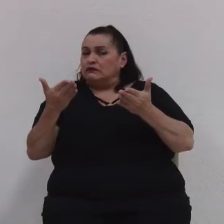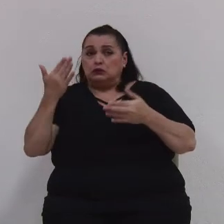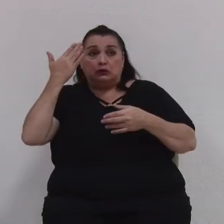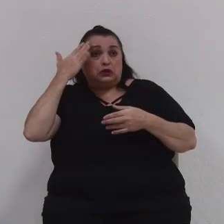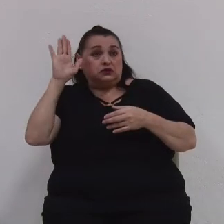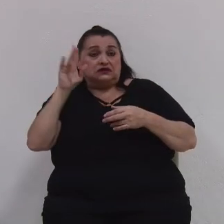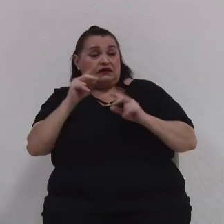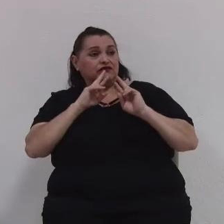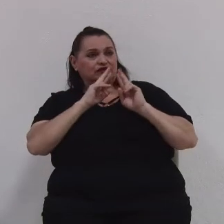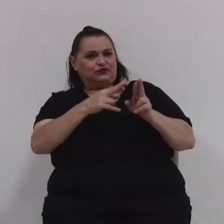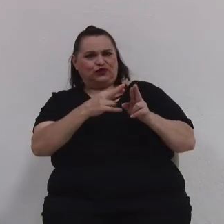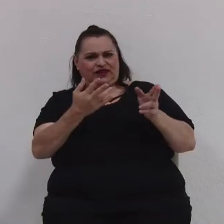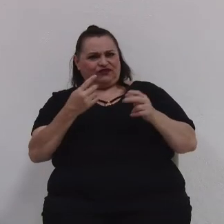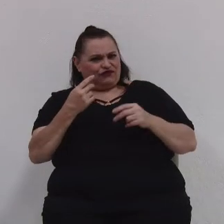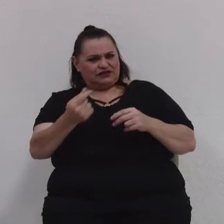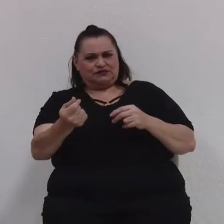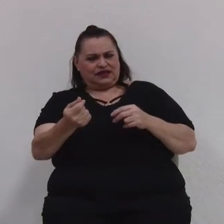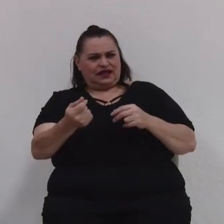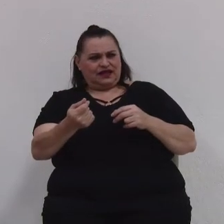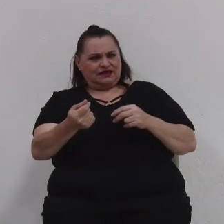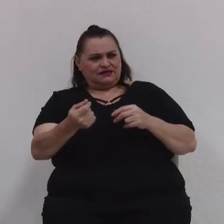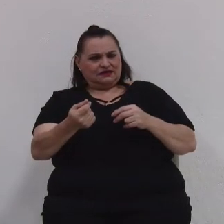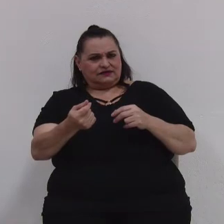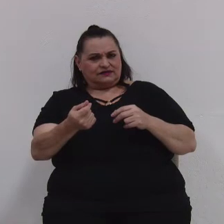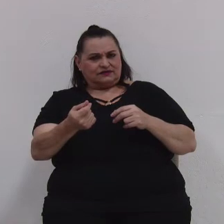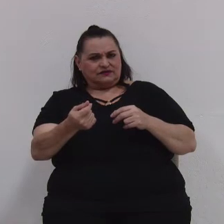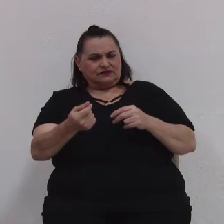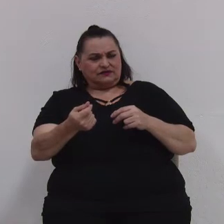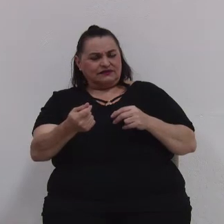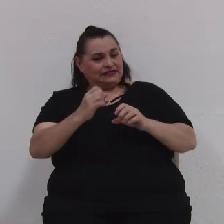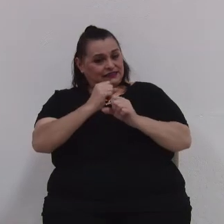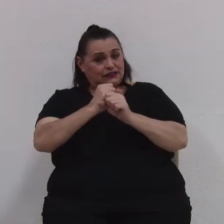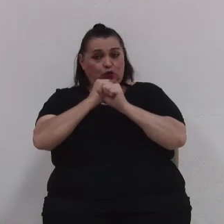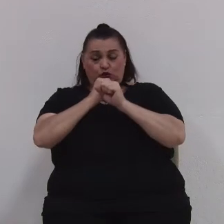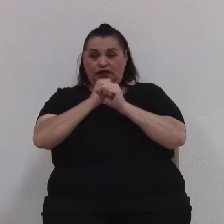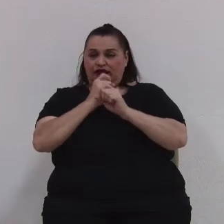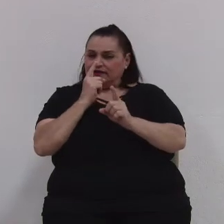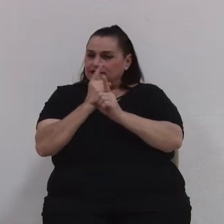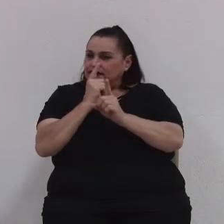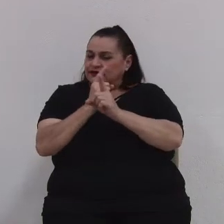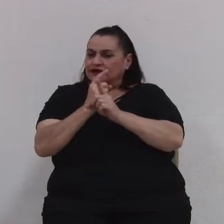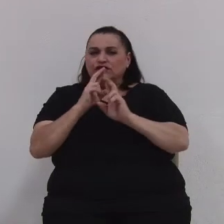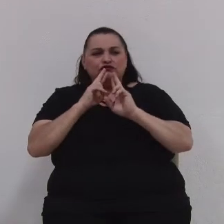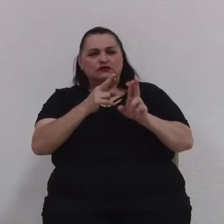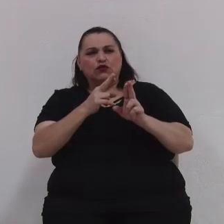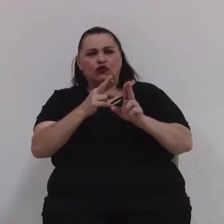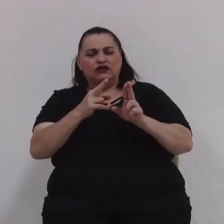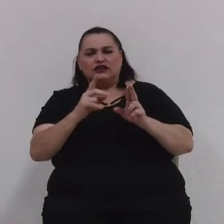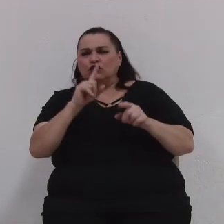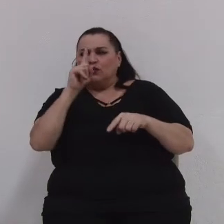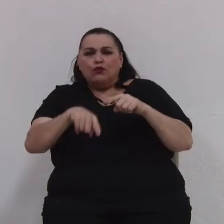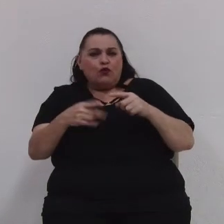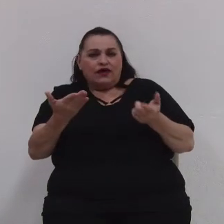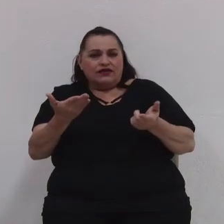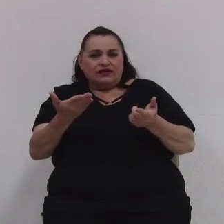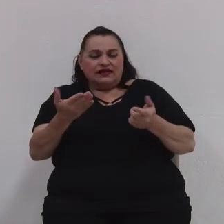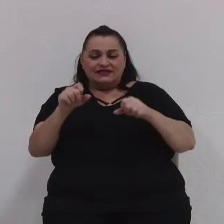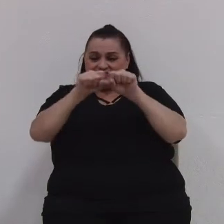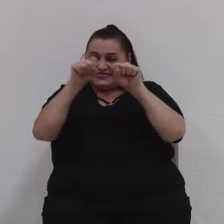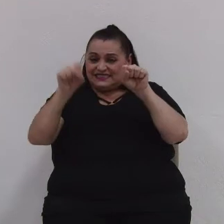sabe responder con rapidez, con seguridad, con certeza, ¿para qué está estudiando? Si el